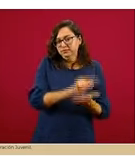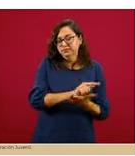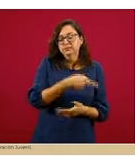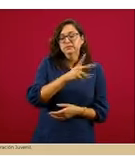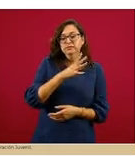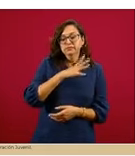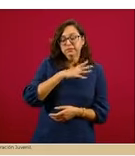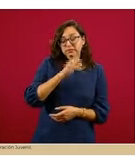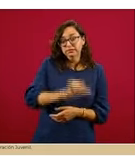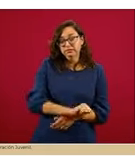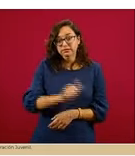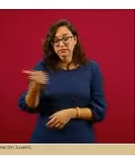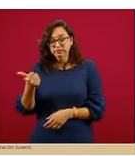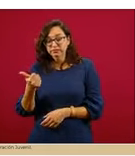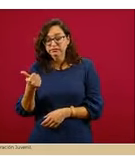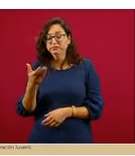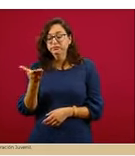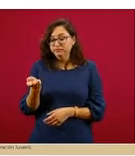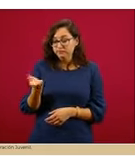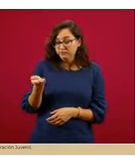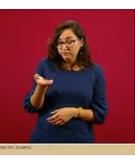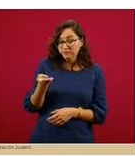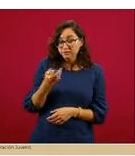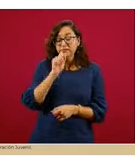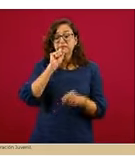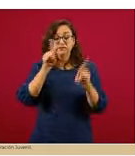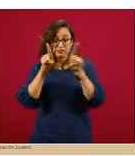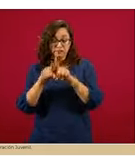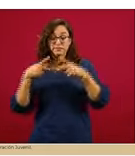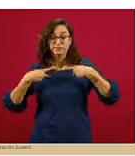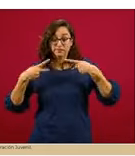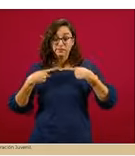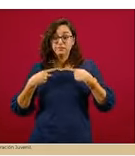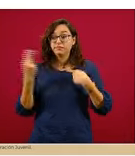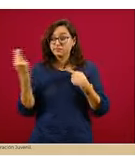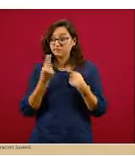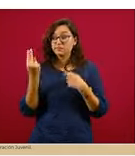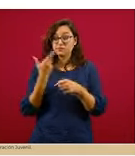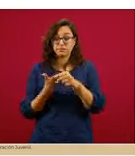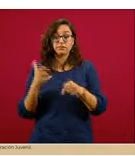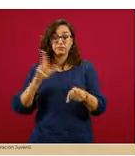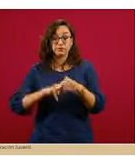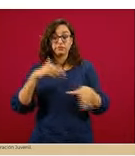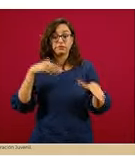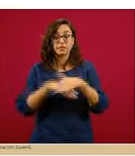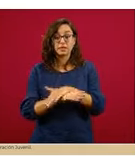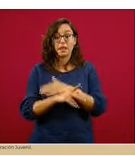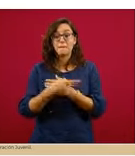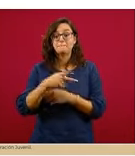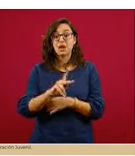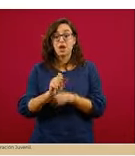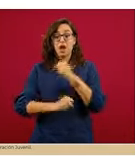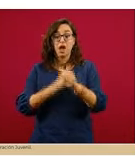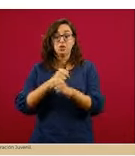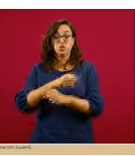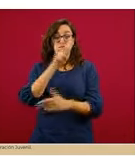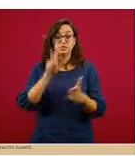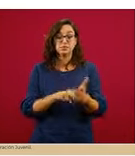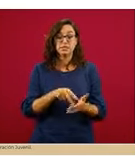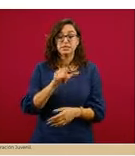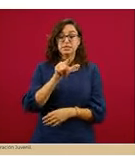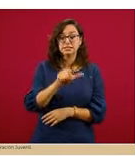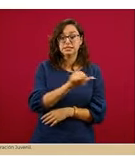arriba a cannabis, que es la sustancia por la que más se demanda. Sin embargo, a partir del año 2017 a